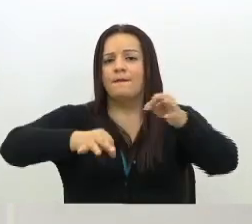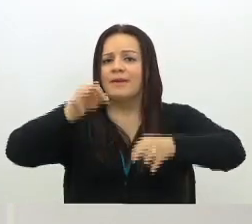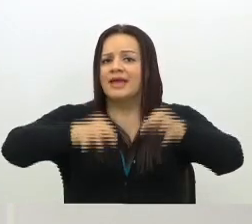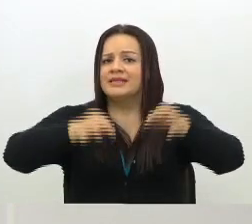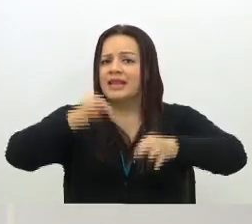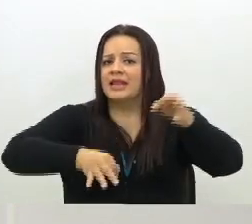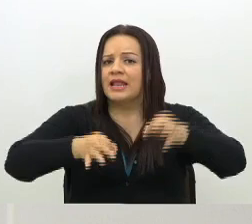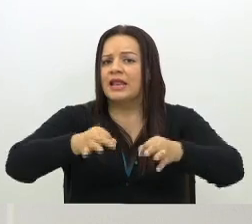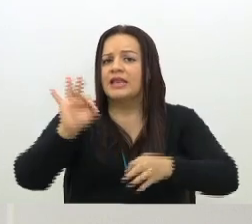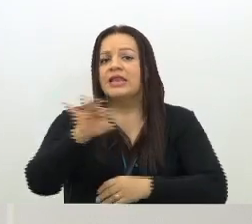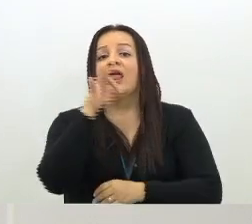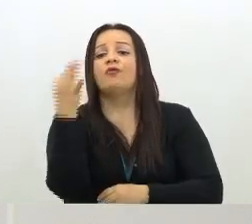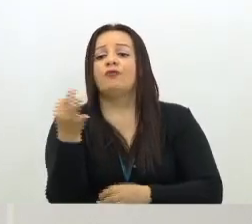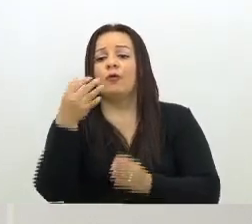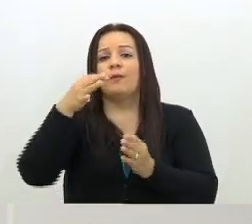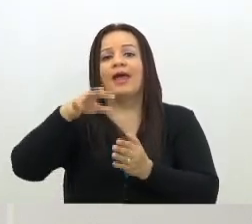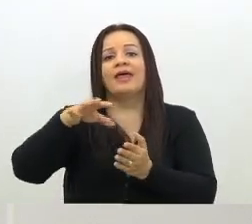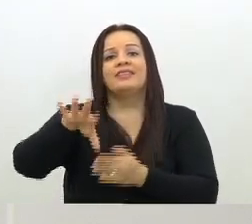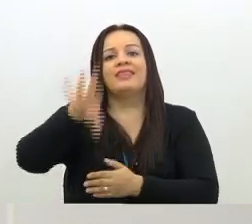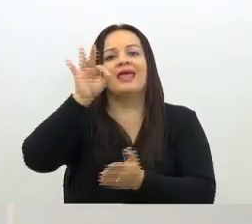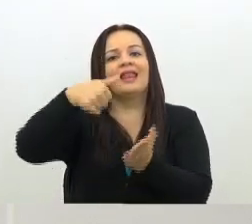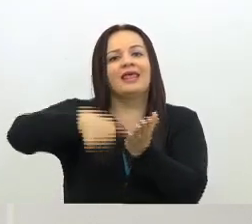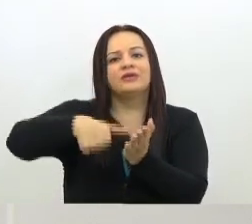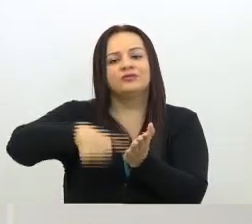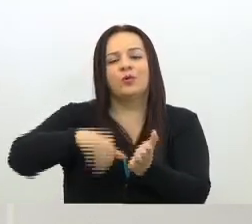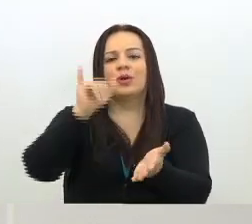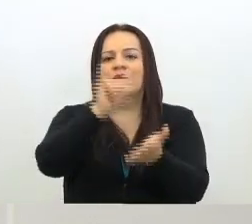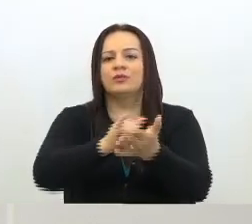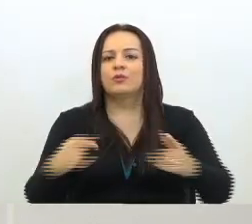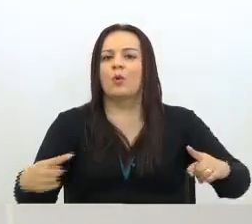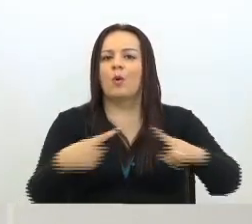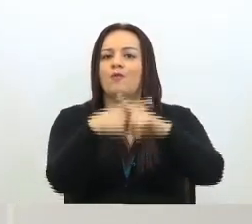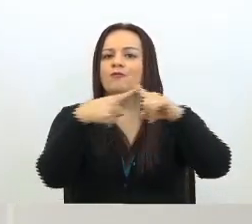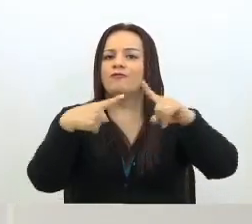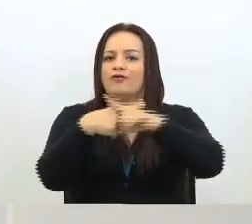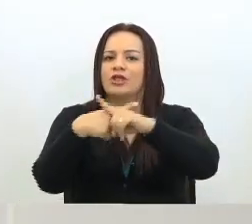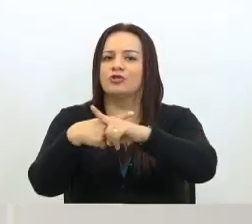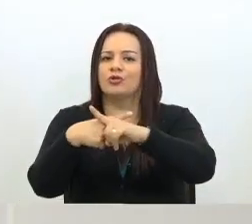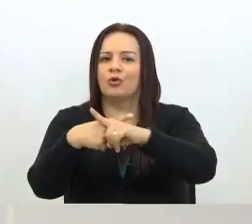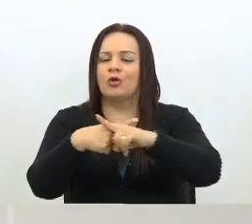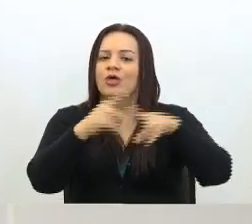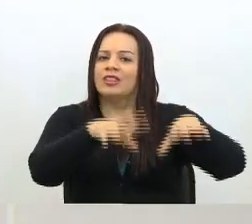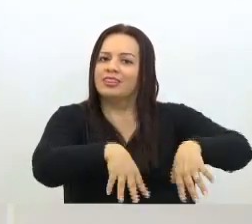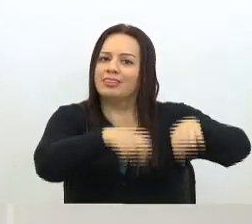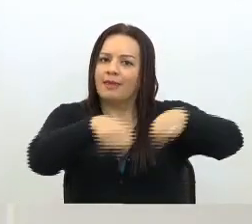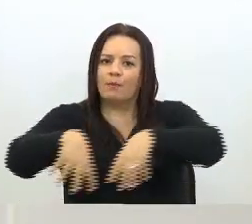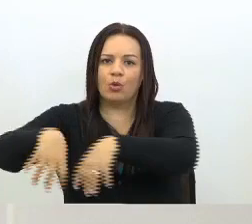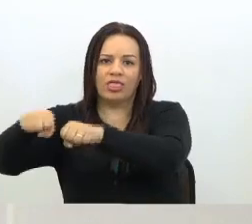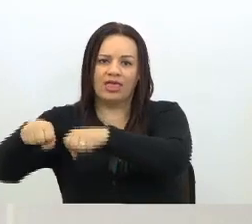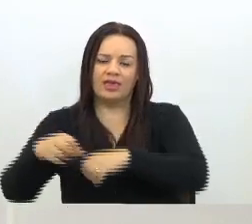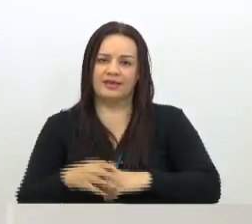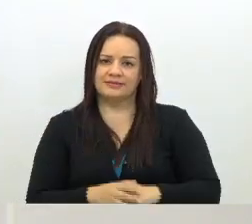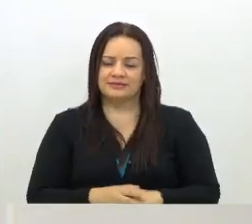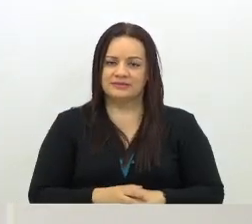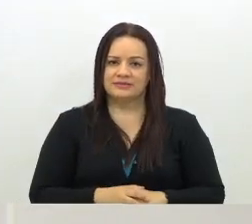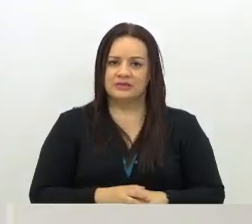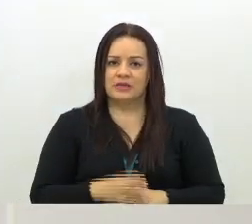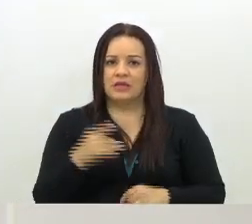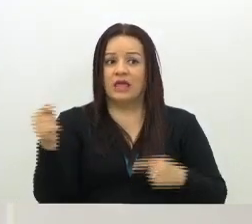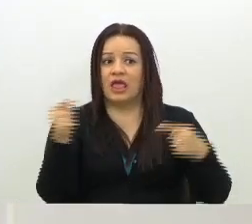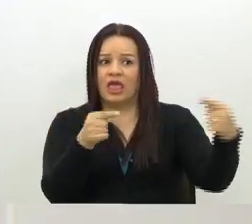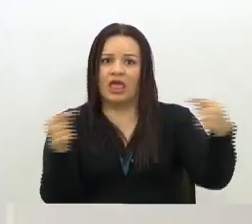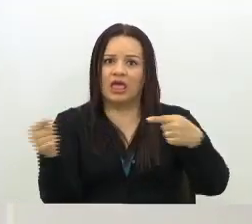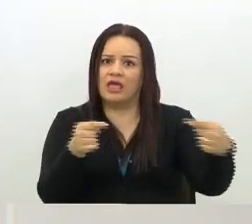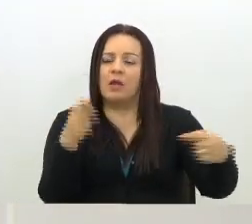ni la forma de elección, es un conflicto de poderes. Es un conflicto de poderes porque ellos